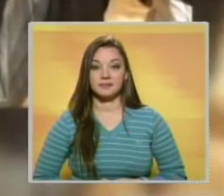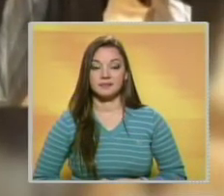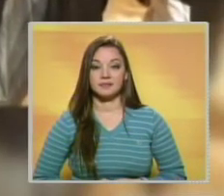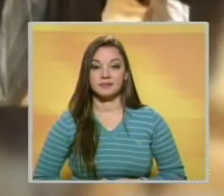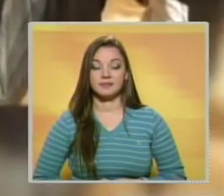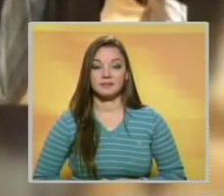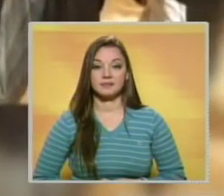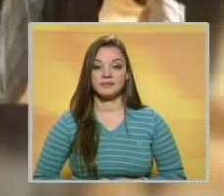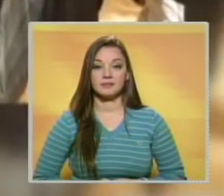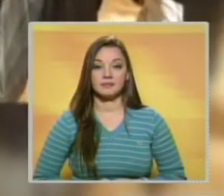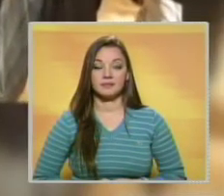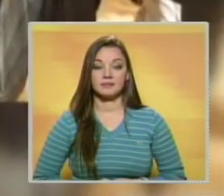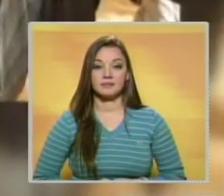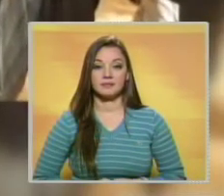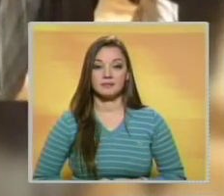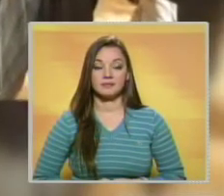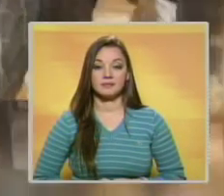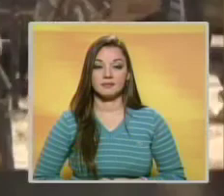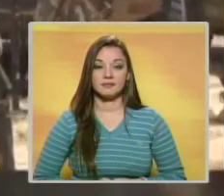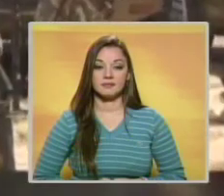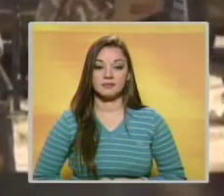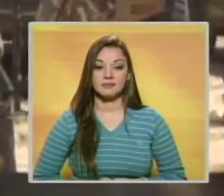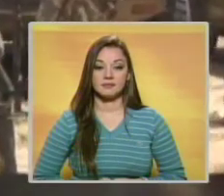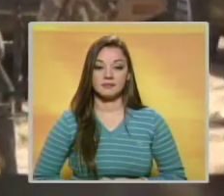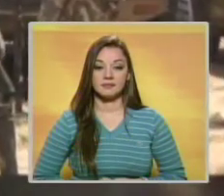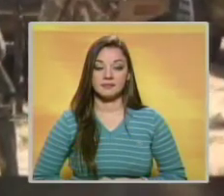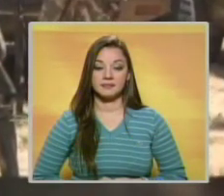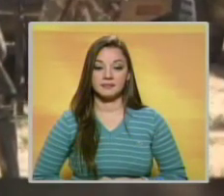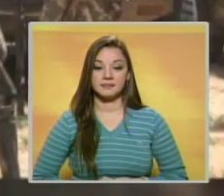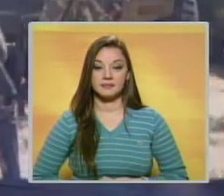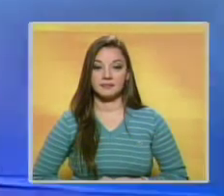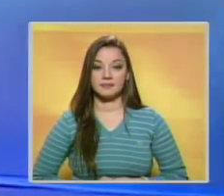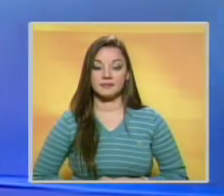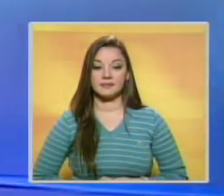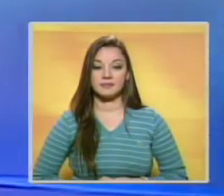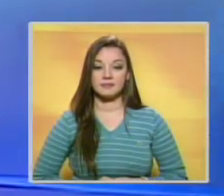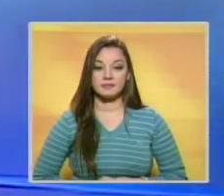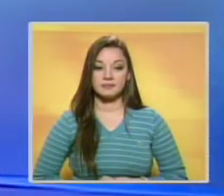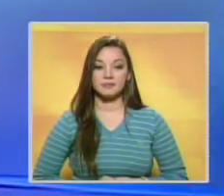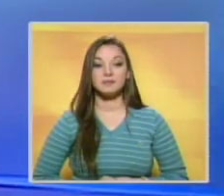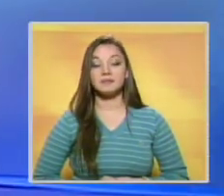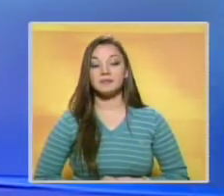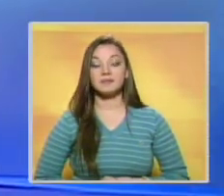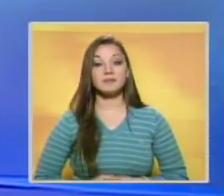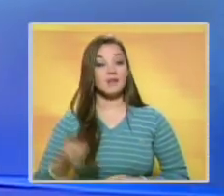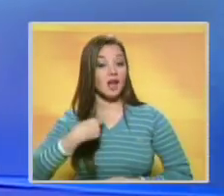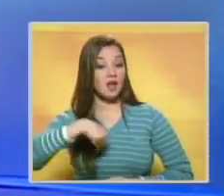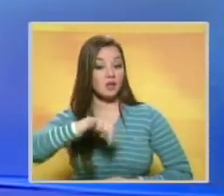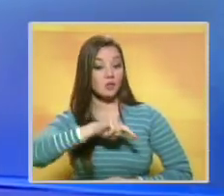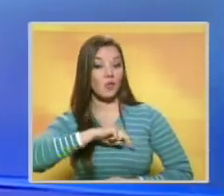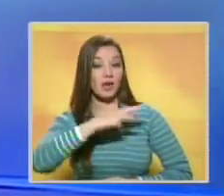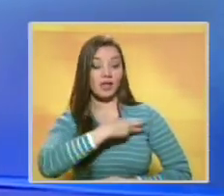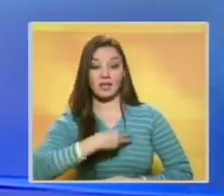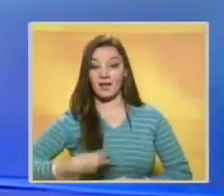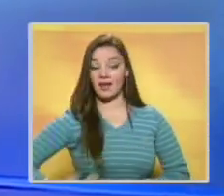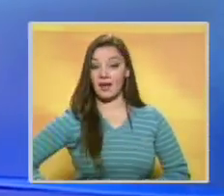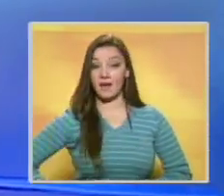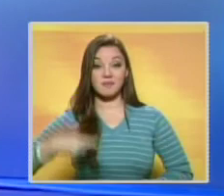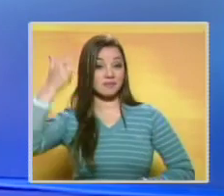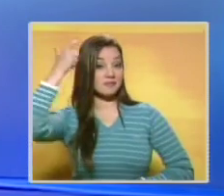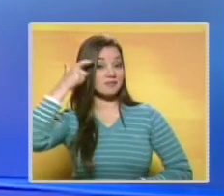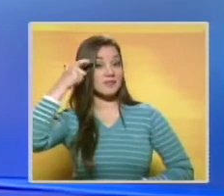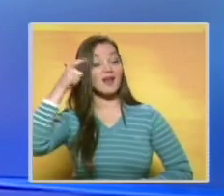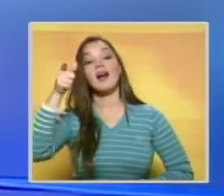Y nuestra Migbelis Castellanos en el certamen